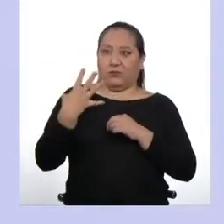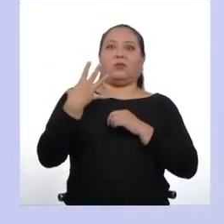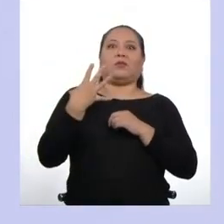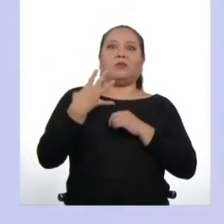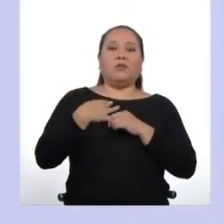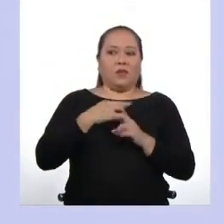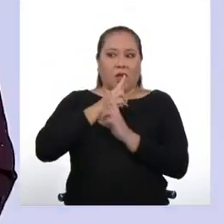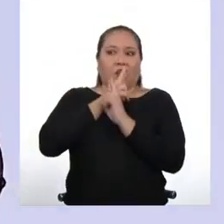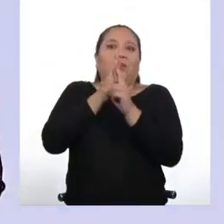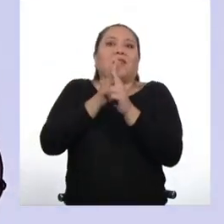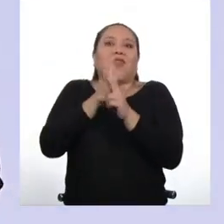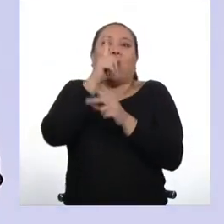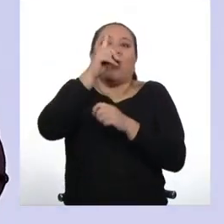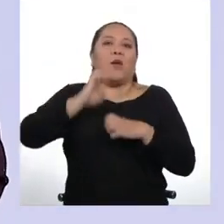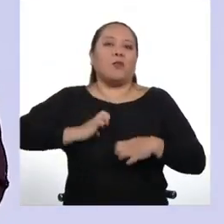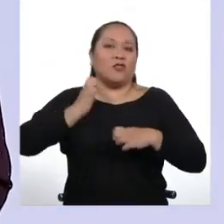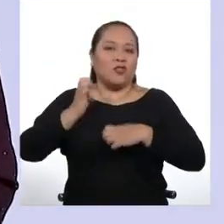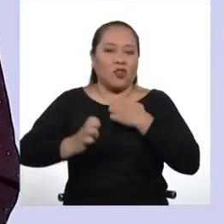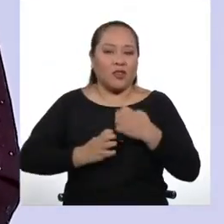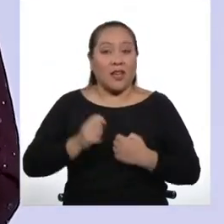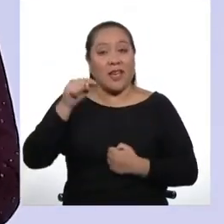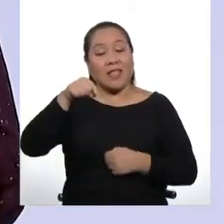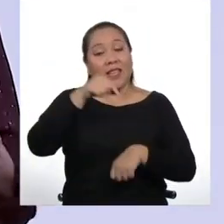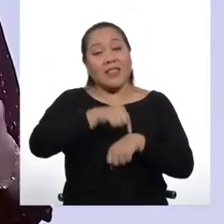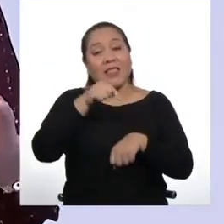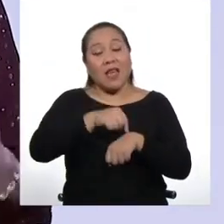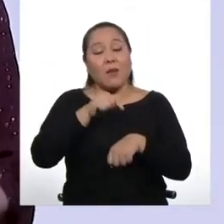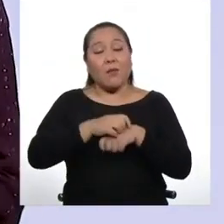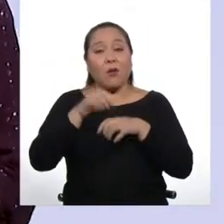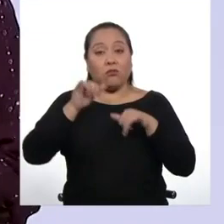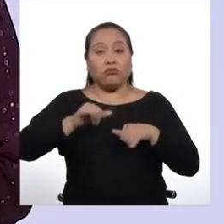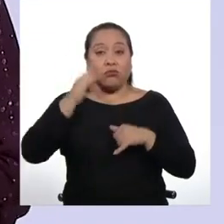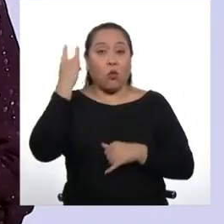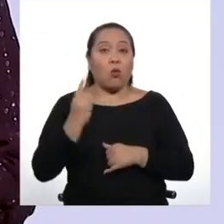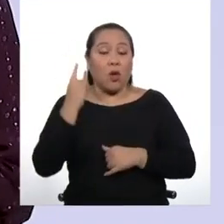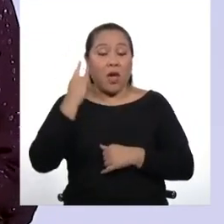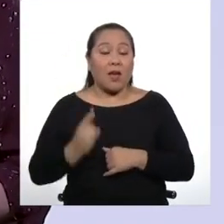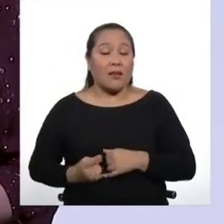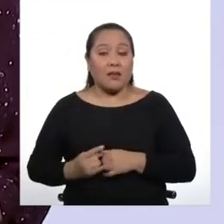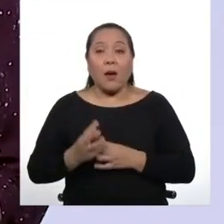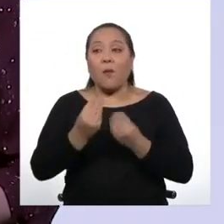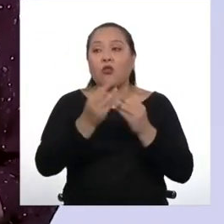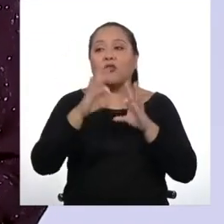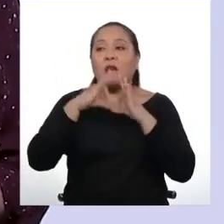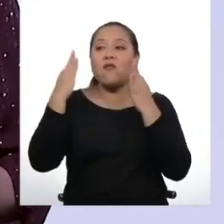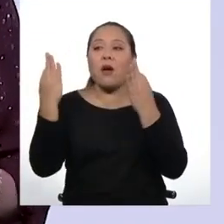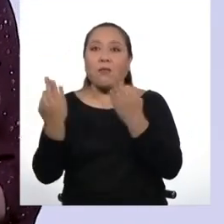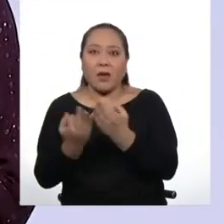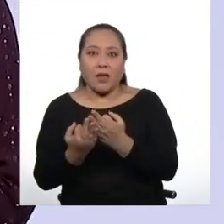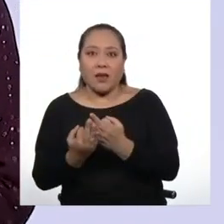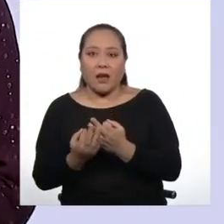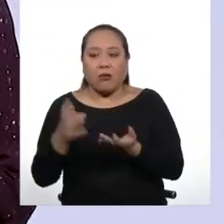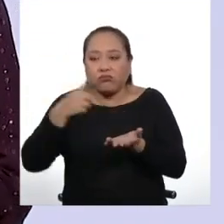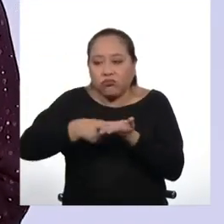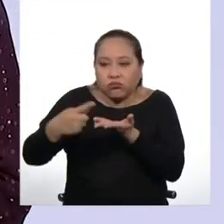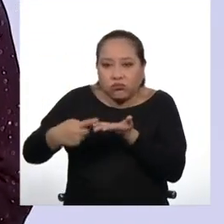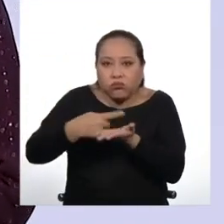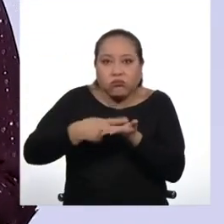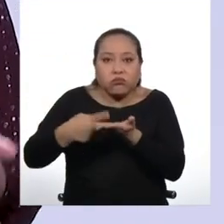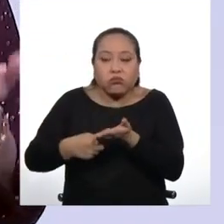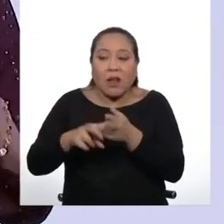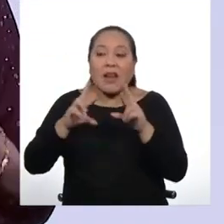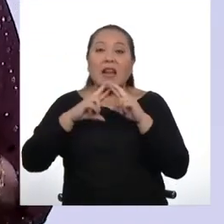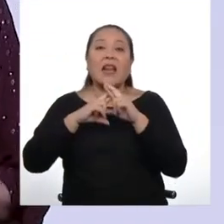diferentes emociones. En este estado de emergencia, muchas familias se han puesto de acuerdo con responsabilidades que